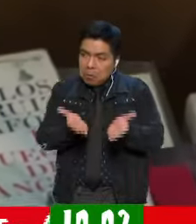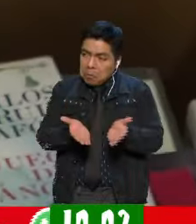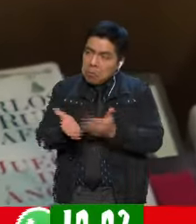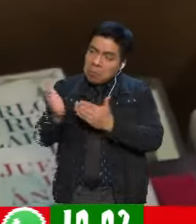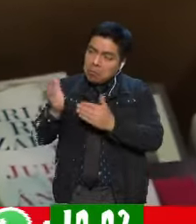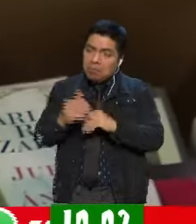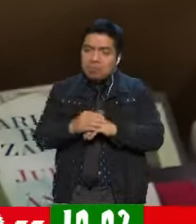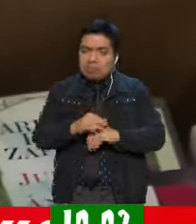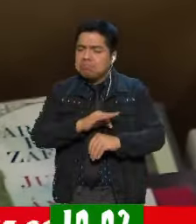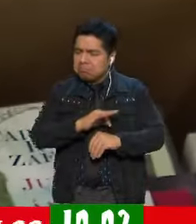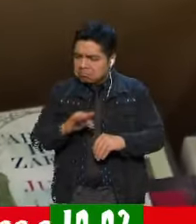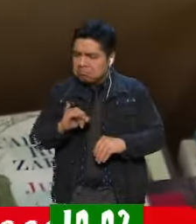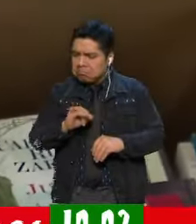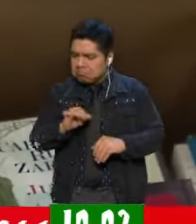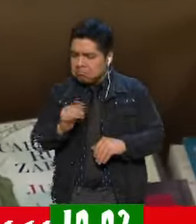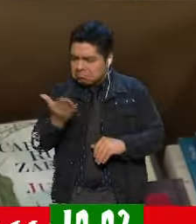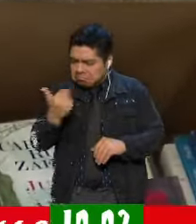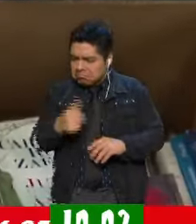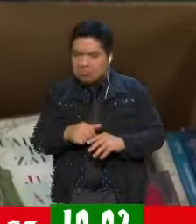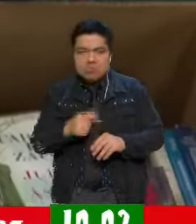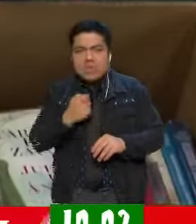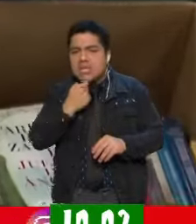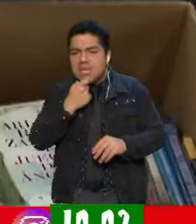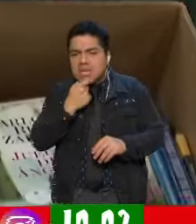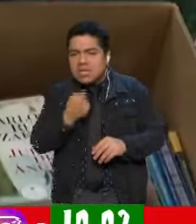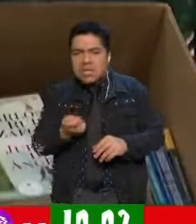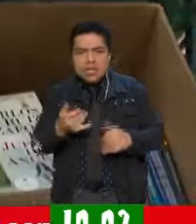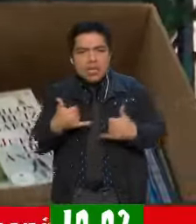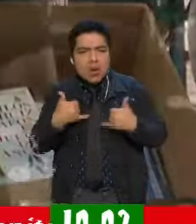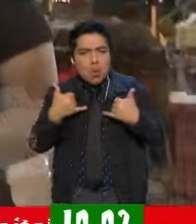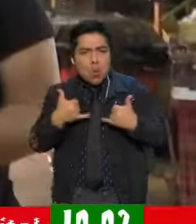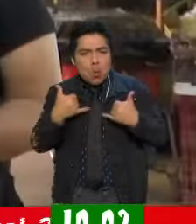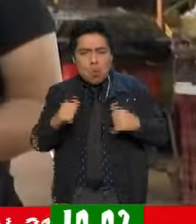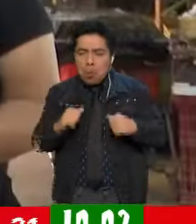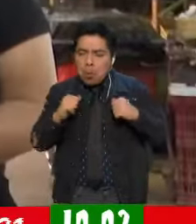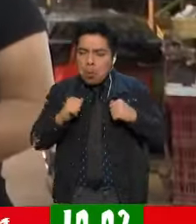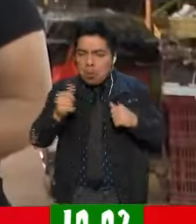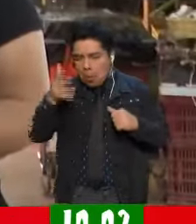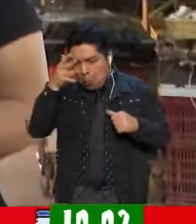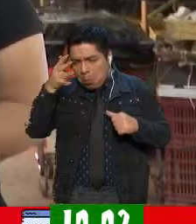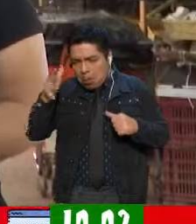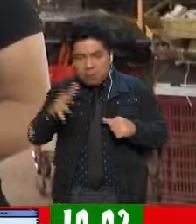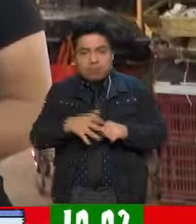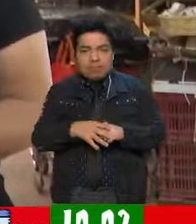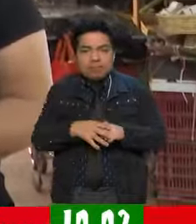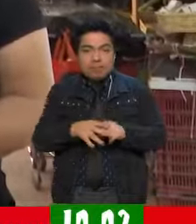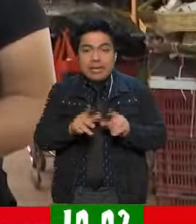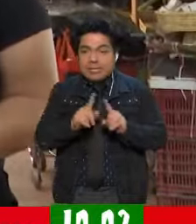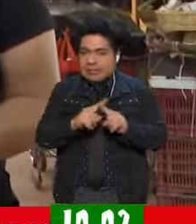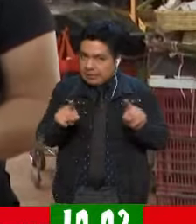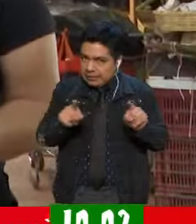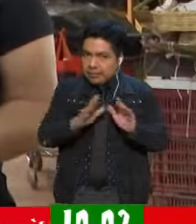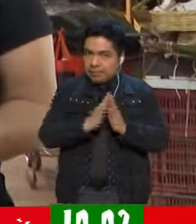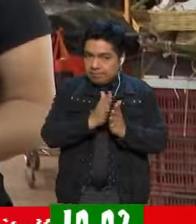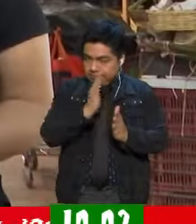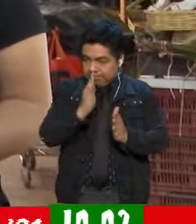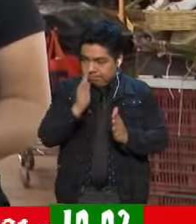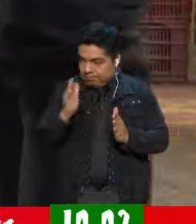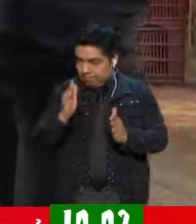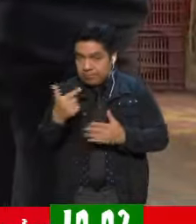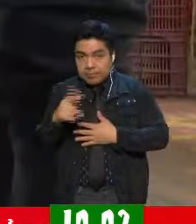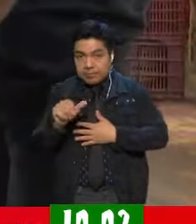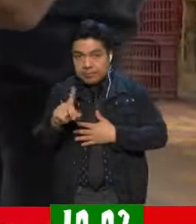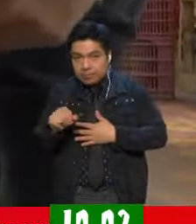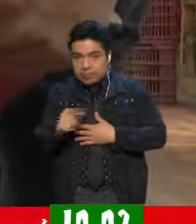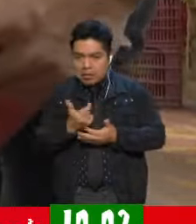leerlo es bienvenido ya sea niño adulto joven contrario a una biblioteca convencional en la Gregorio